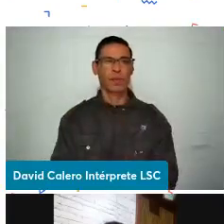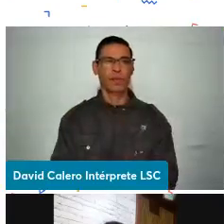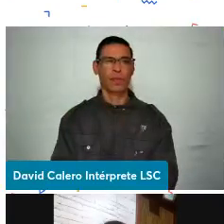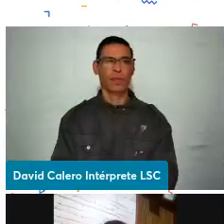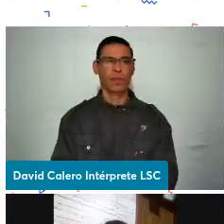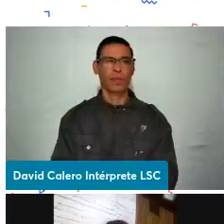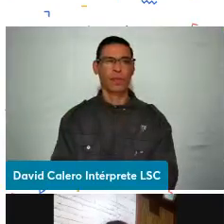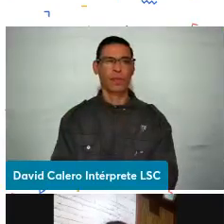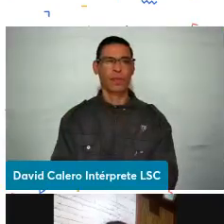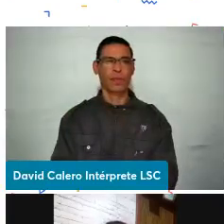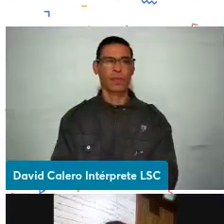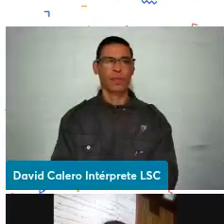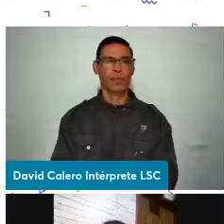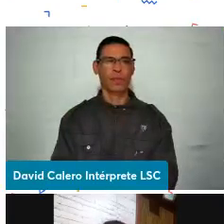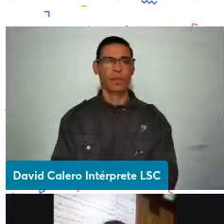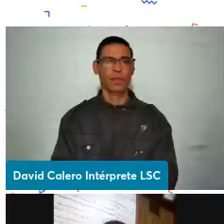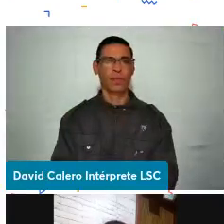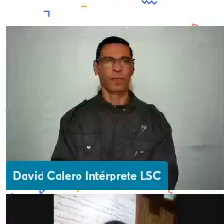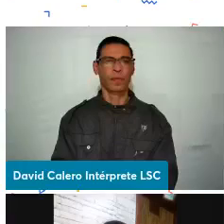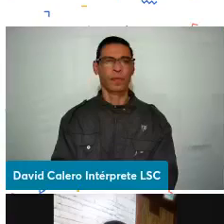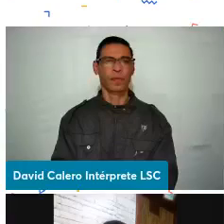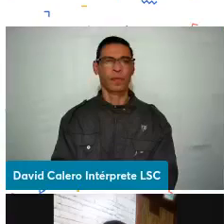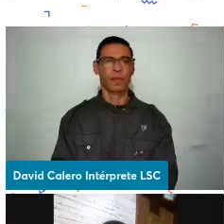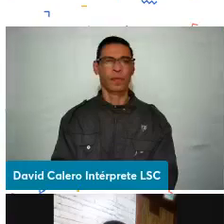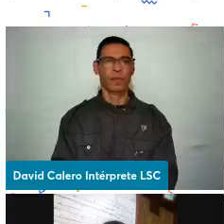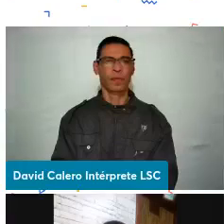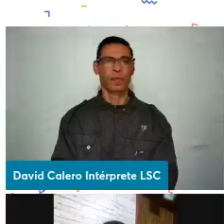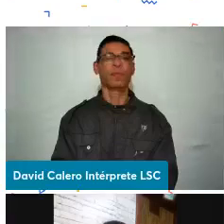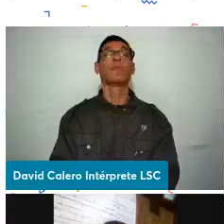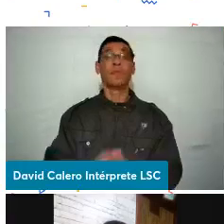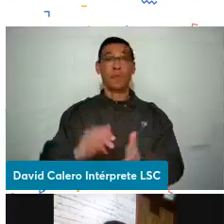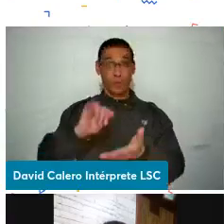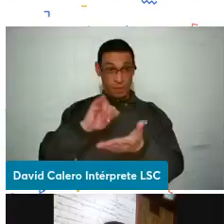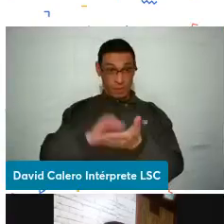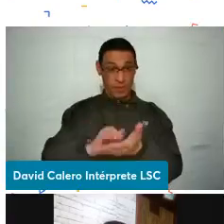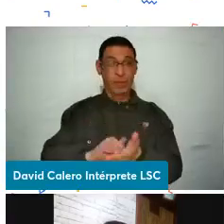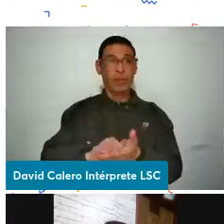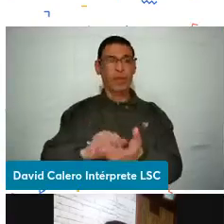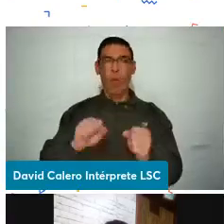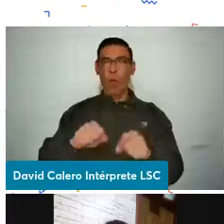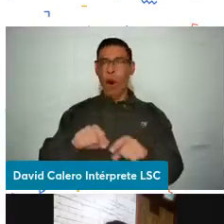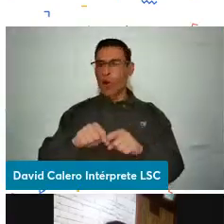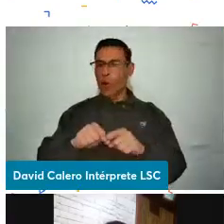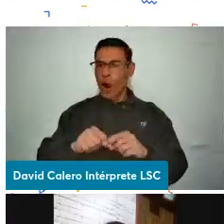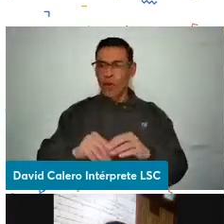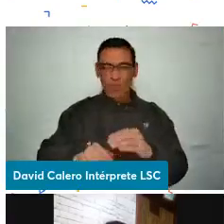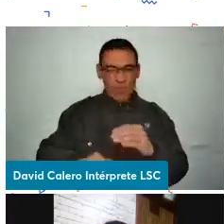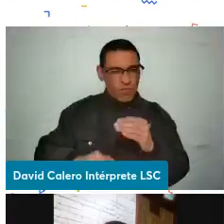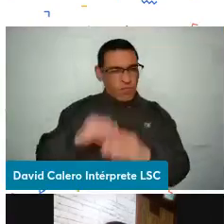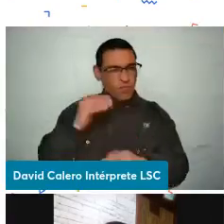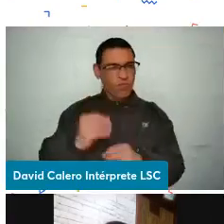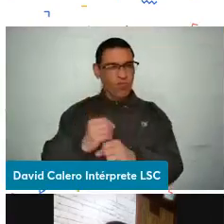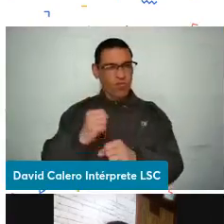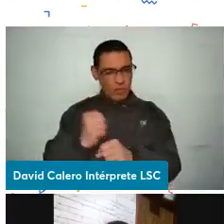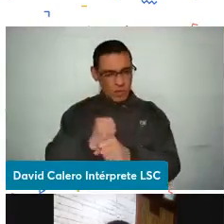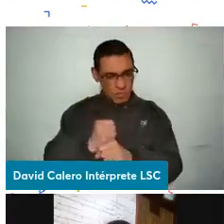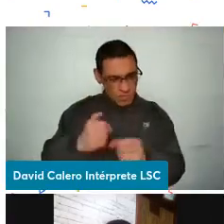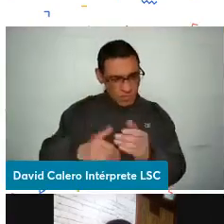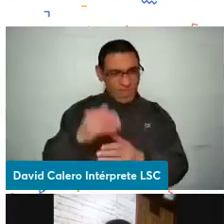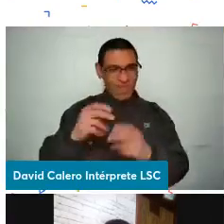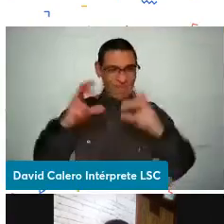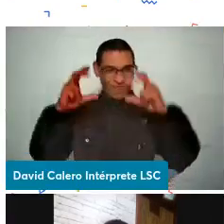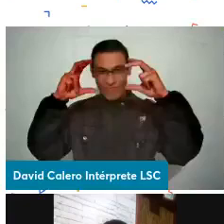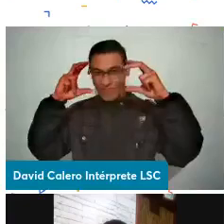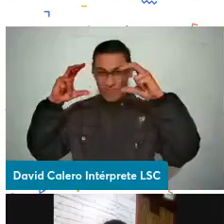tecnologías. De allí que pudimos empezar a trabajar con la realidad aumentada,